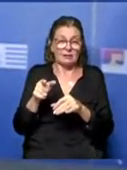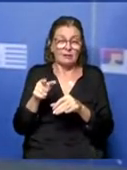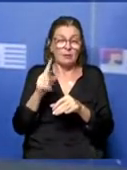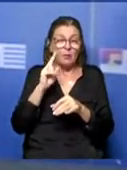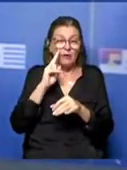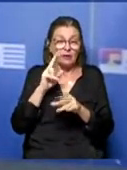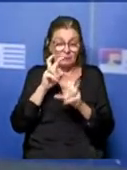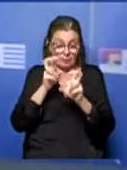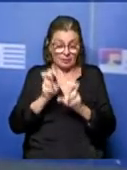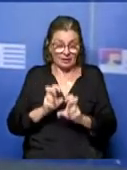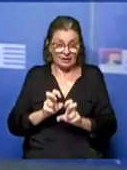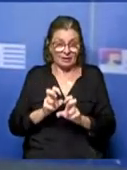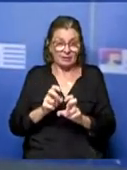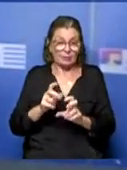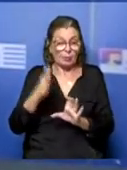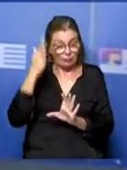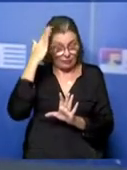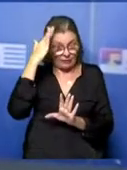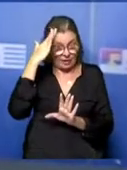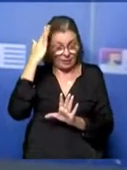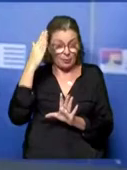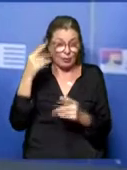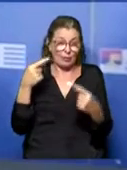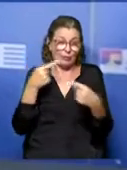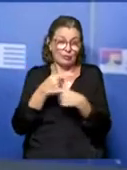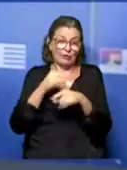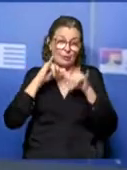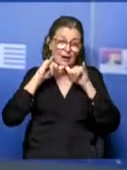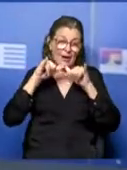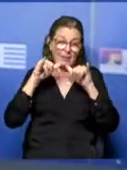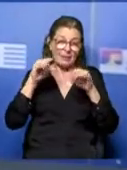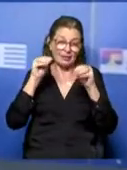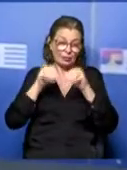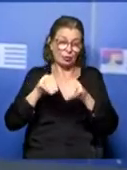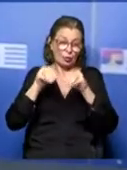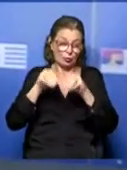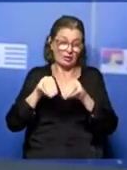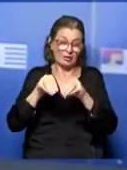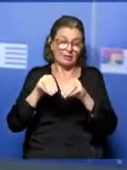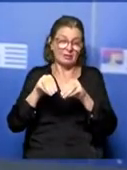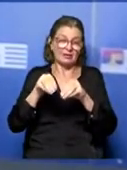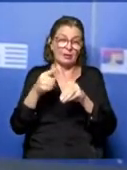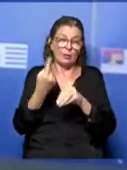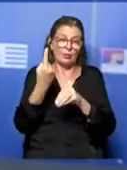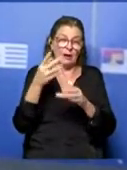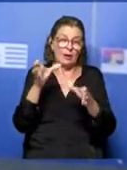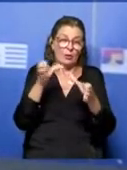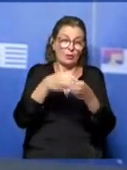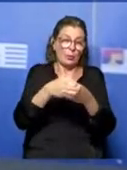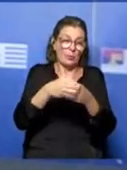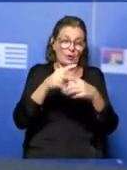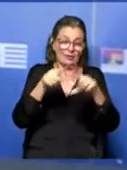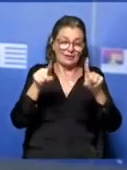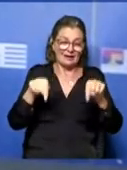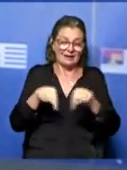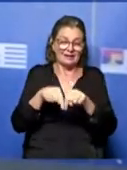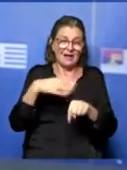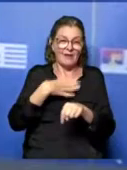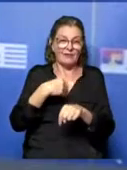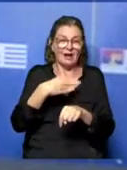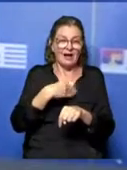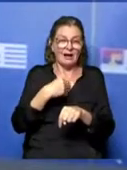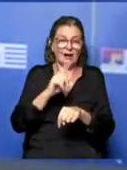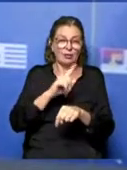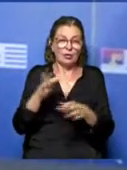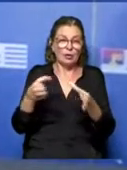seguir analizando. Estamos convencidos que estamos ante una campaña sucia por parte de una integrante de una lista del Partido Nacional, no del